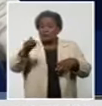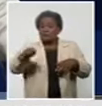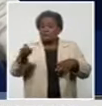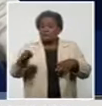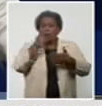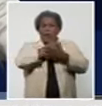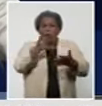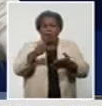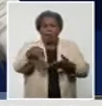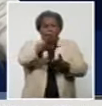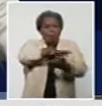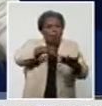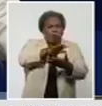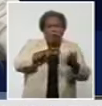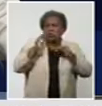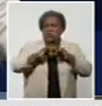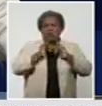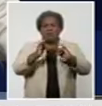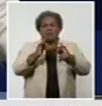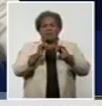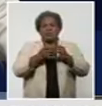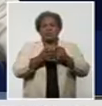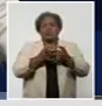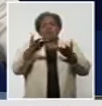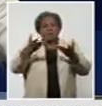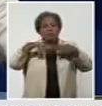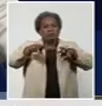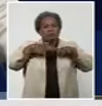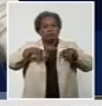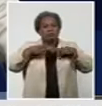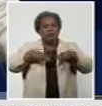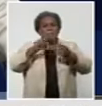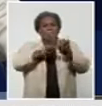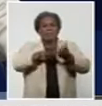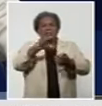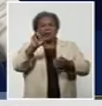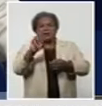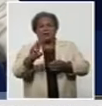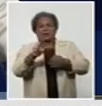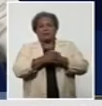en este lugar, y se han hecho estudios de PCR.